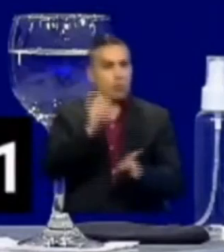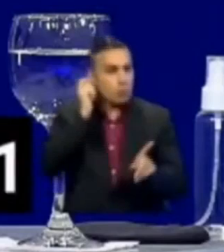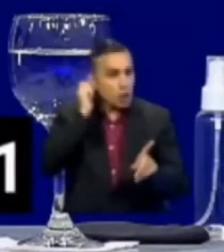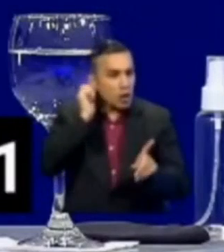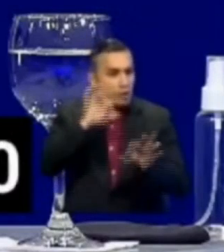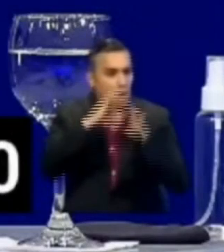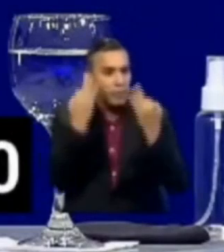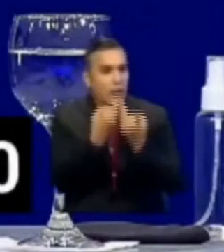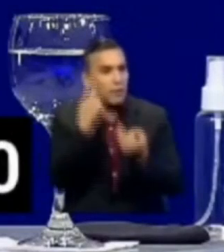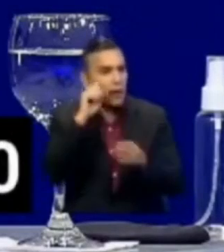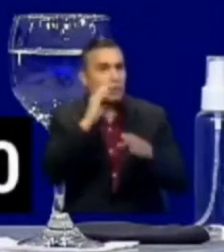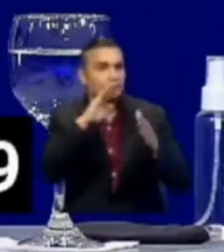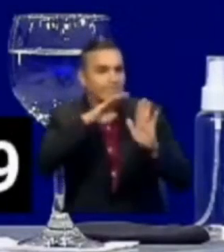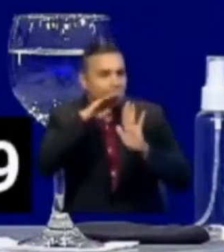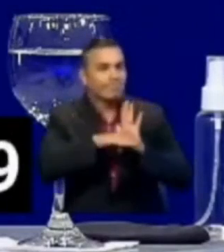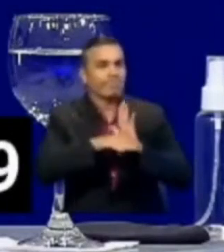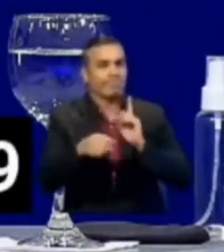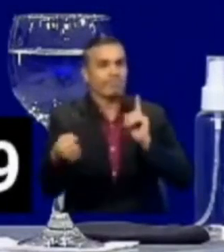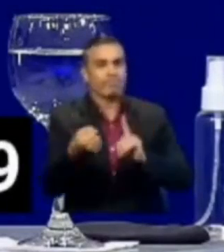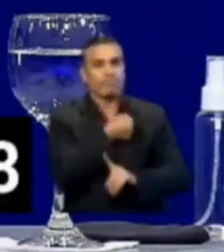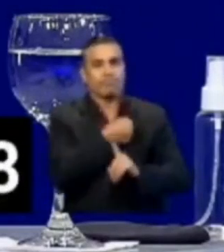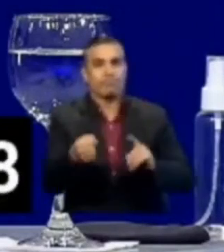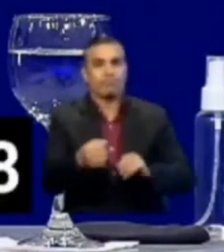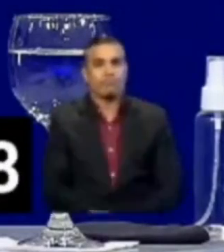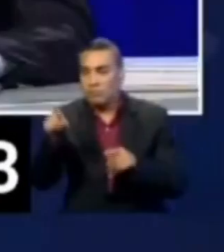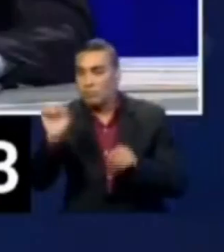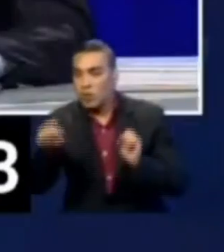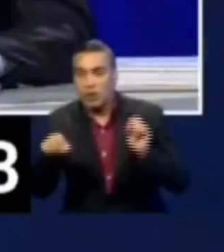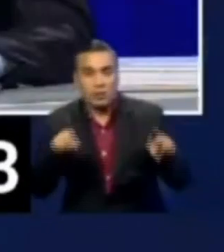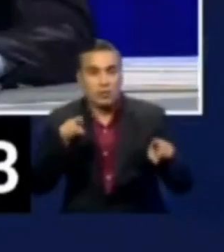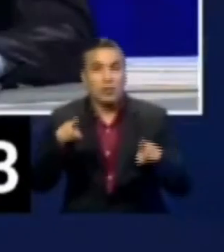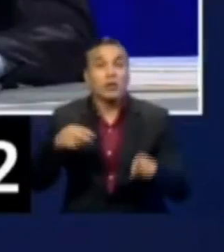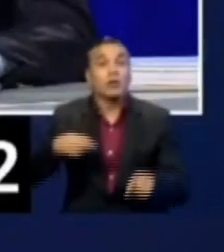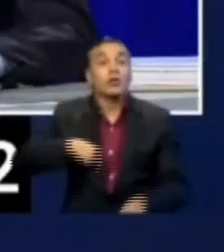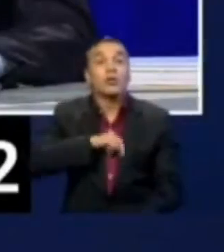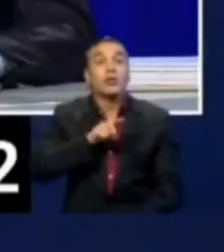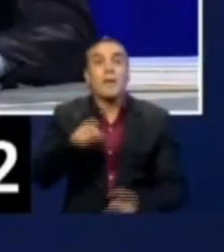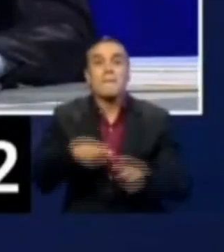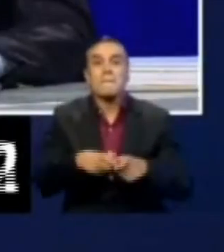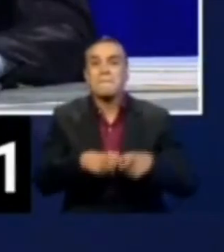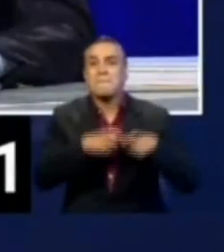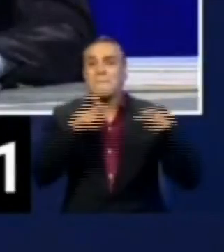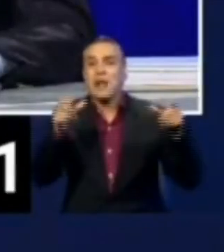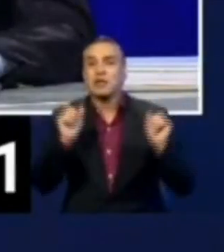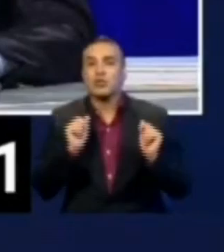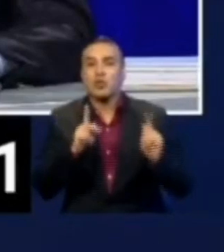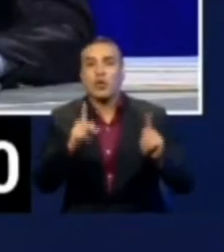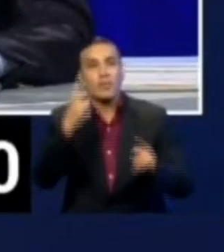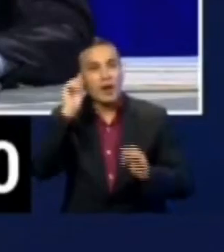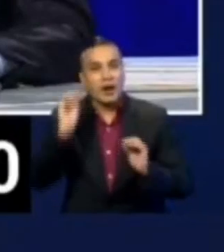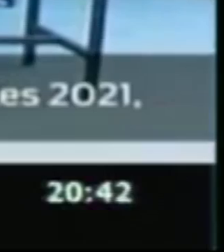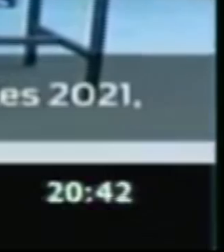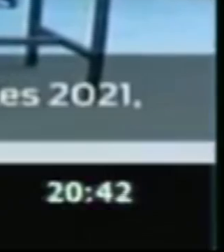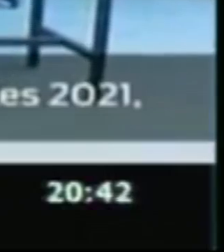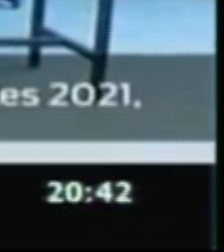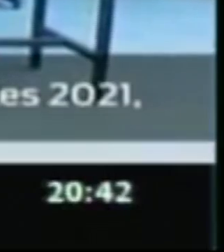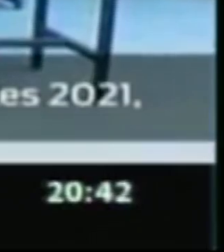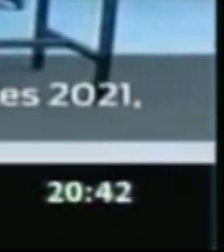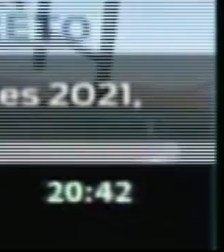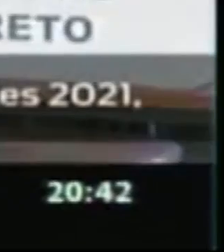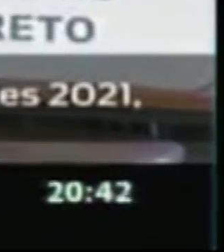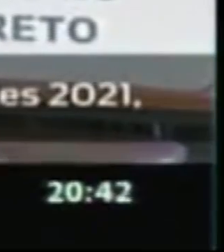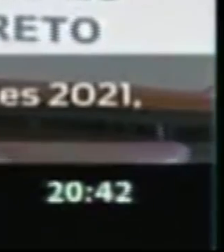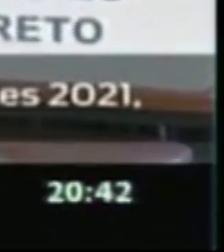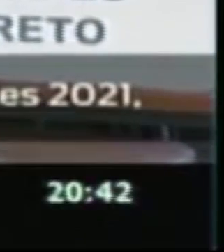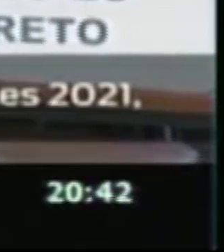para que no sean víctimas de quienes buscan acosarlas. Nosotros vamos a ampliar las opciones para los ecuatorianos. Este próximo